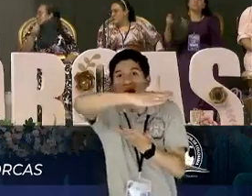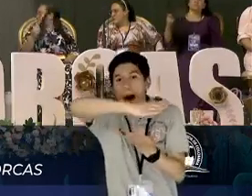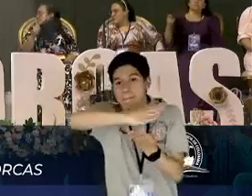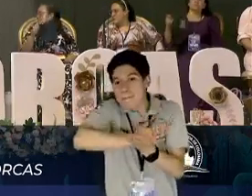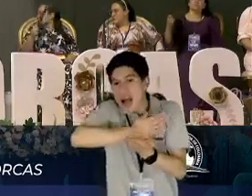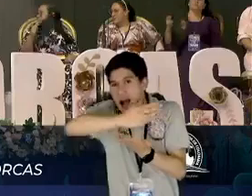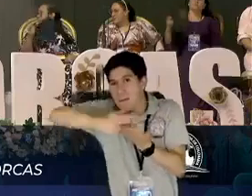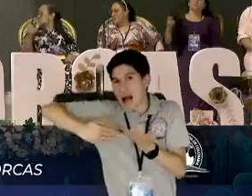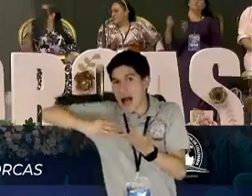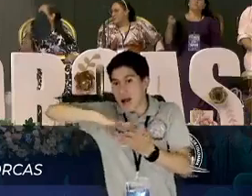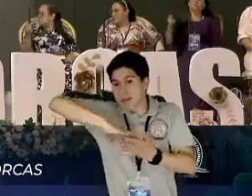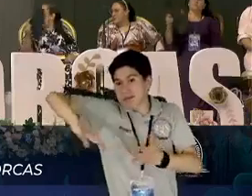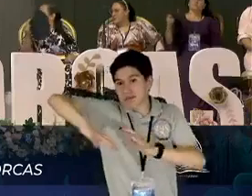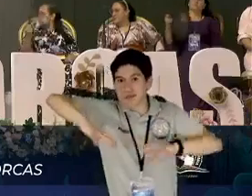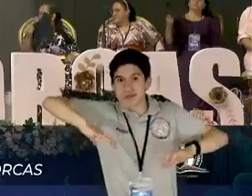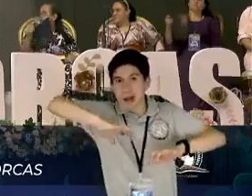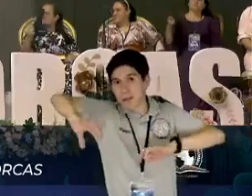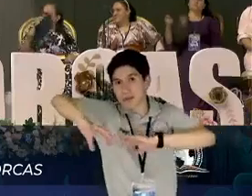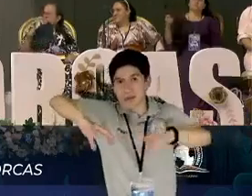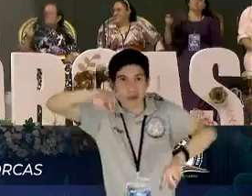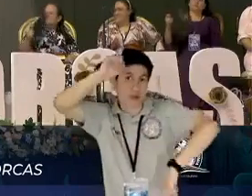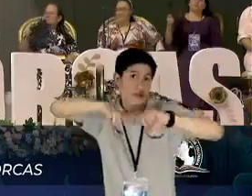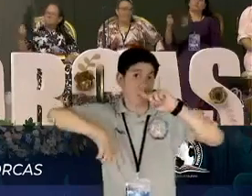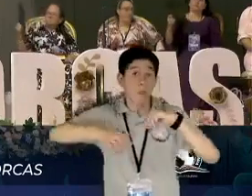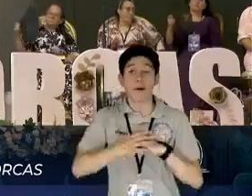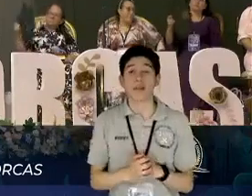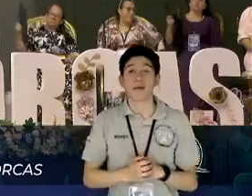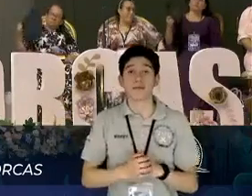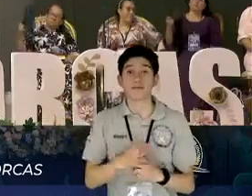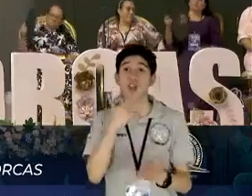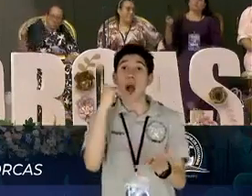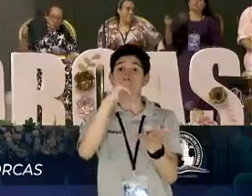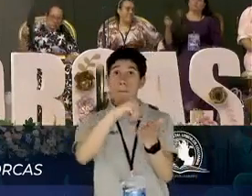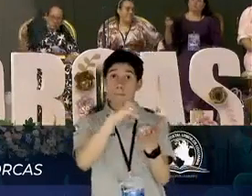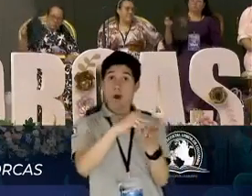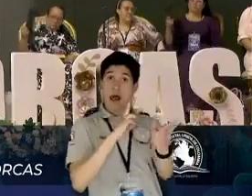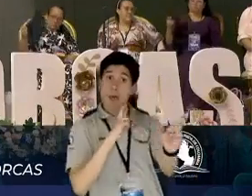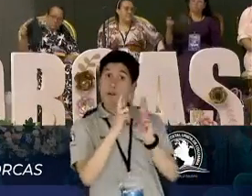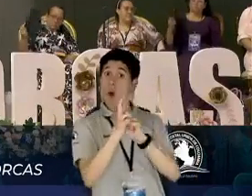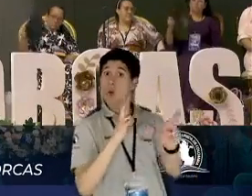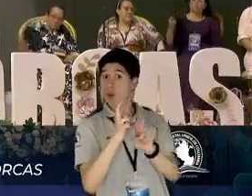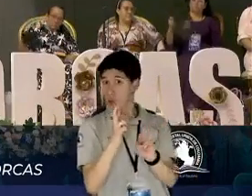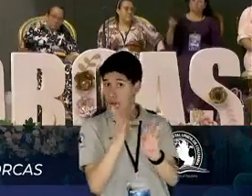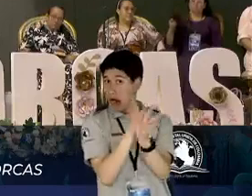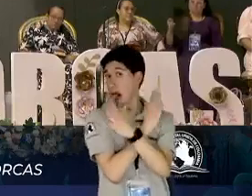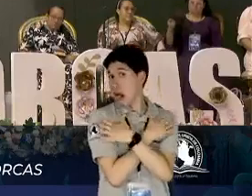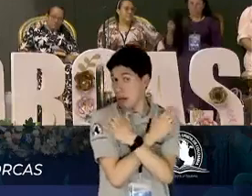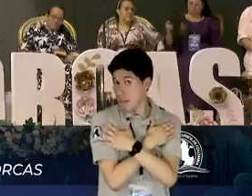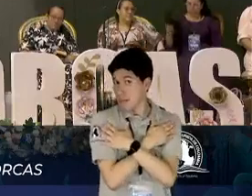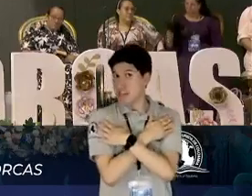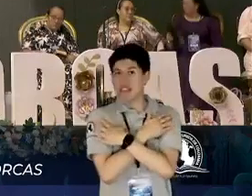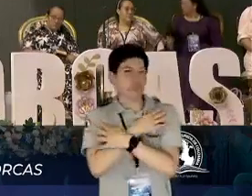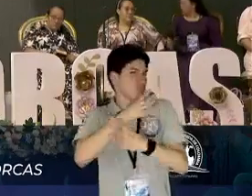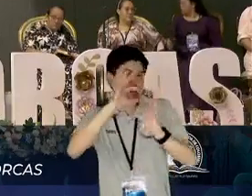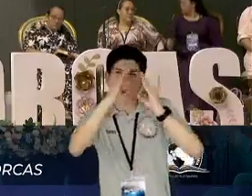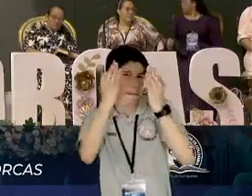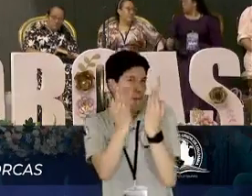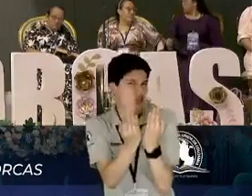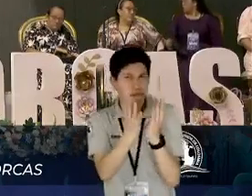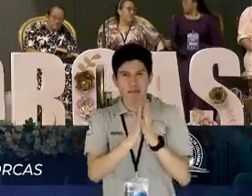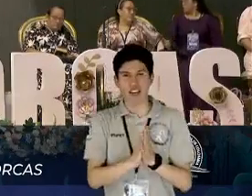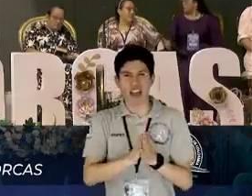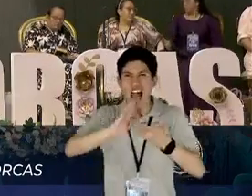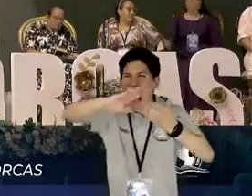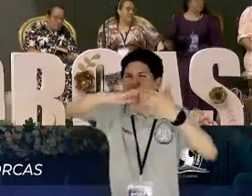eso entonces, cuando hablamos de las relaciones afectivas, llámese la familia, llámese la